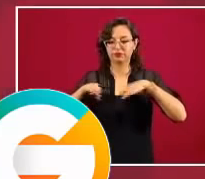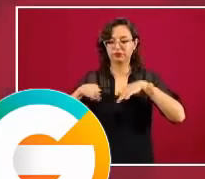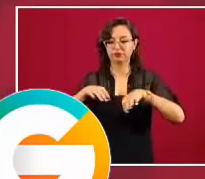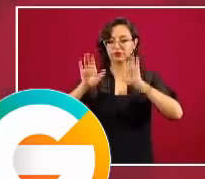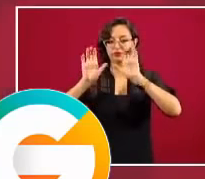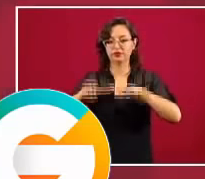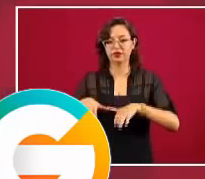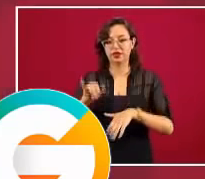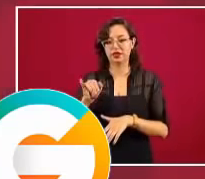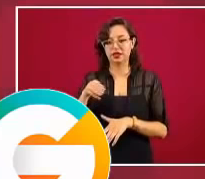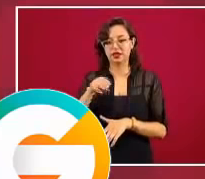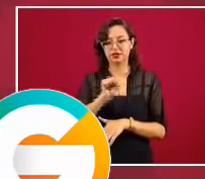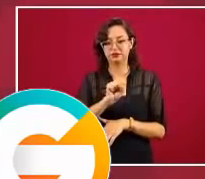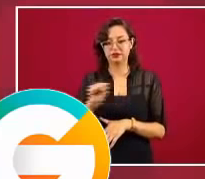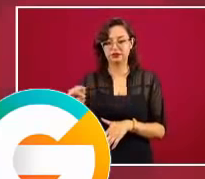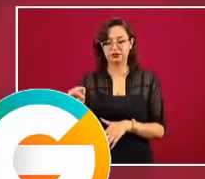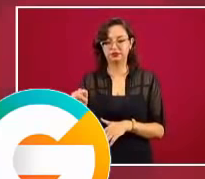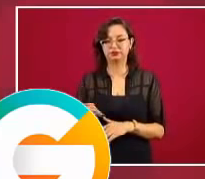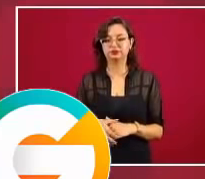Social.